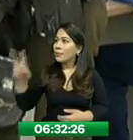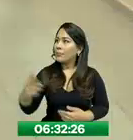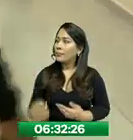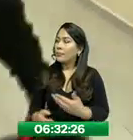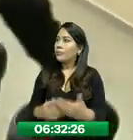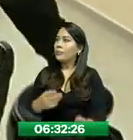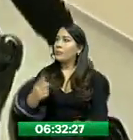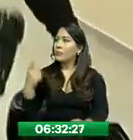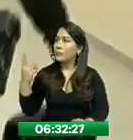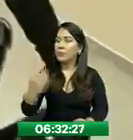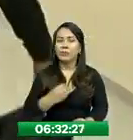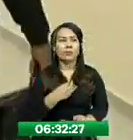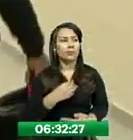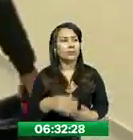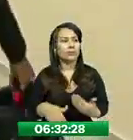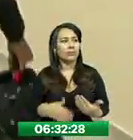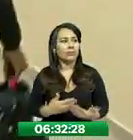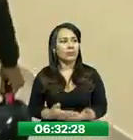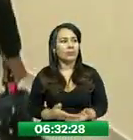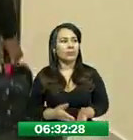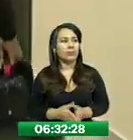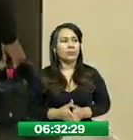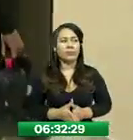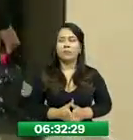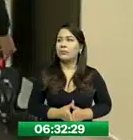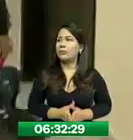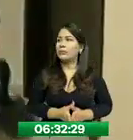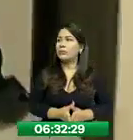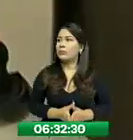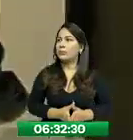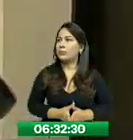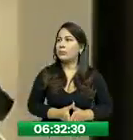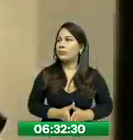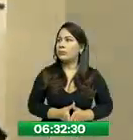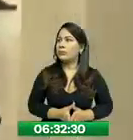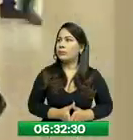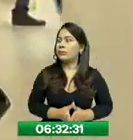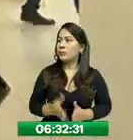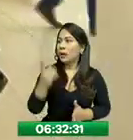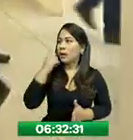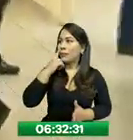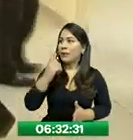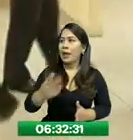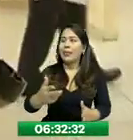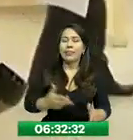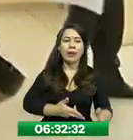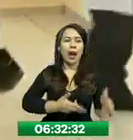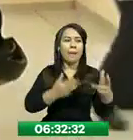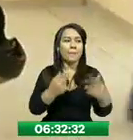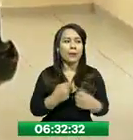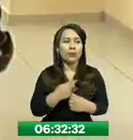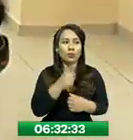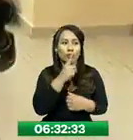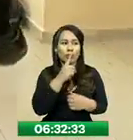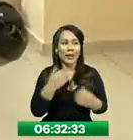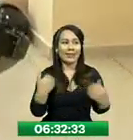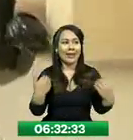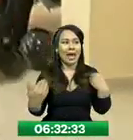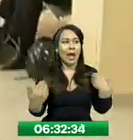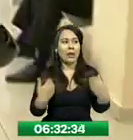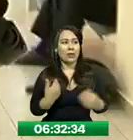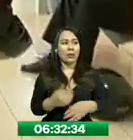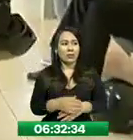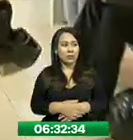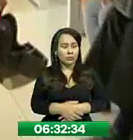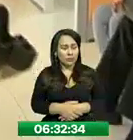por aquí el pecho y yo me le esquivé pues y me cogió de esta manera aquí el dedo. Posteriormente se lanzó al piso haciéndose pasar por